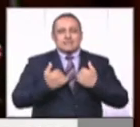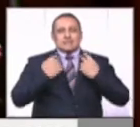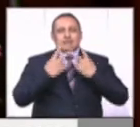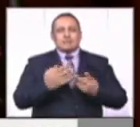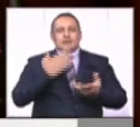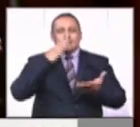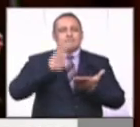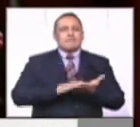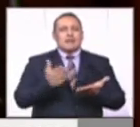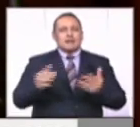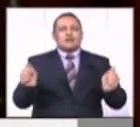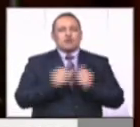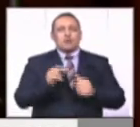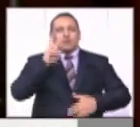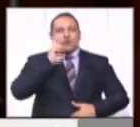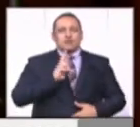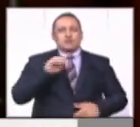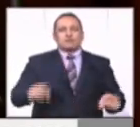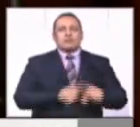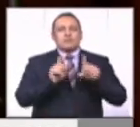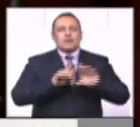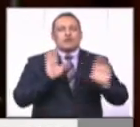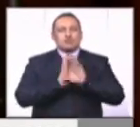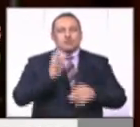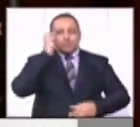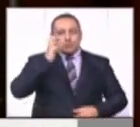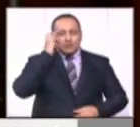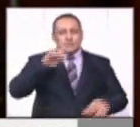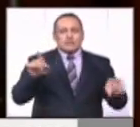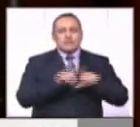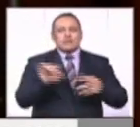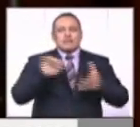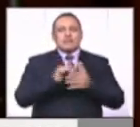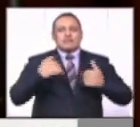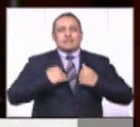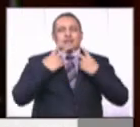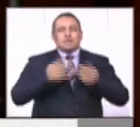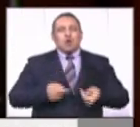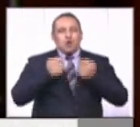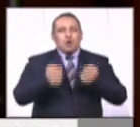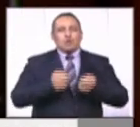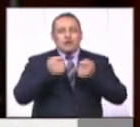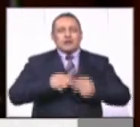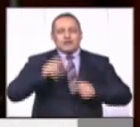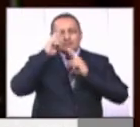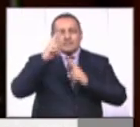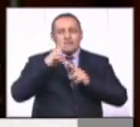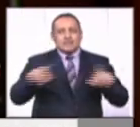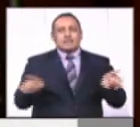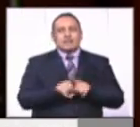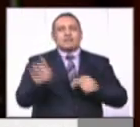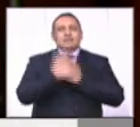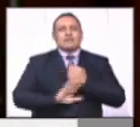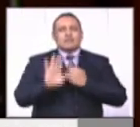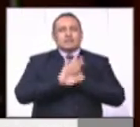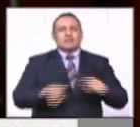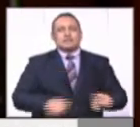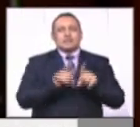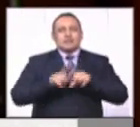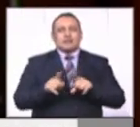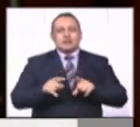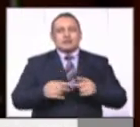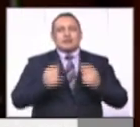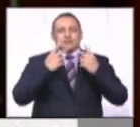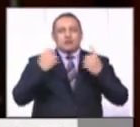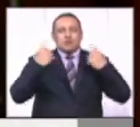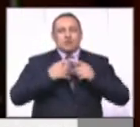ilícito la violación a la Constitución a que él está obligado a respetar y a defender incluso